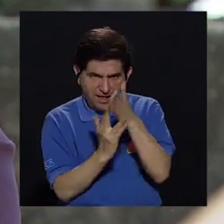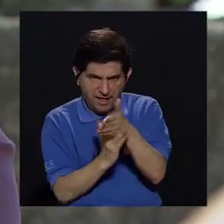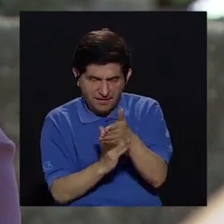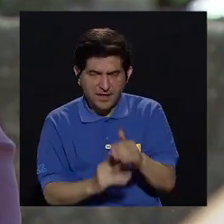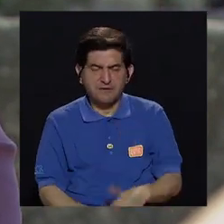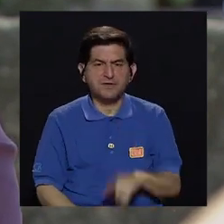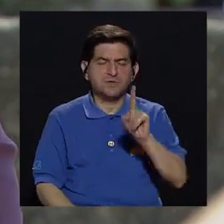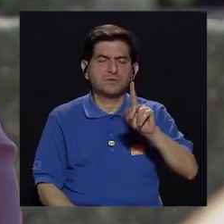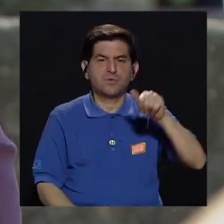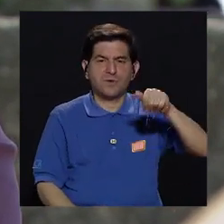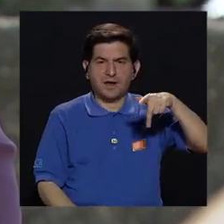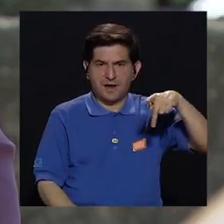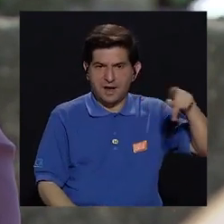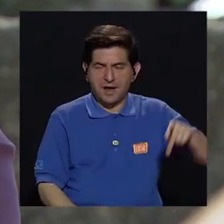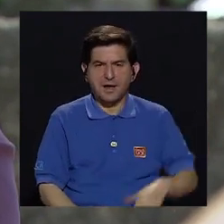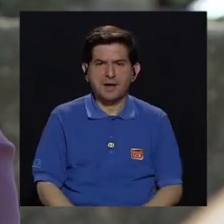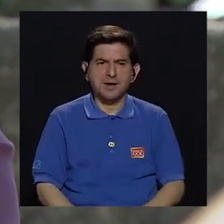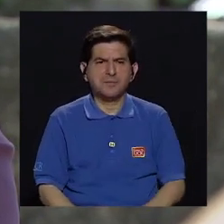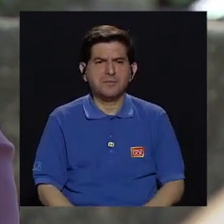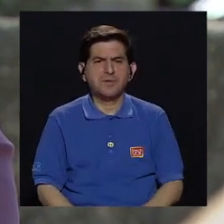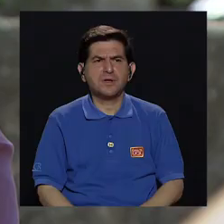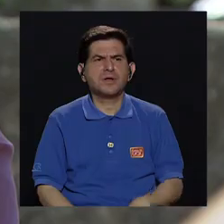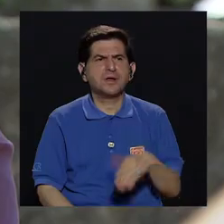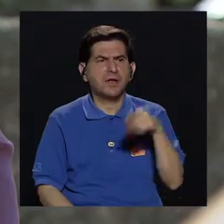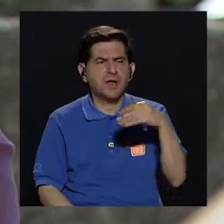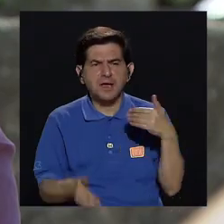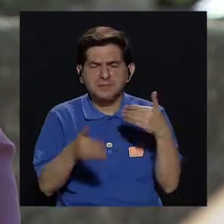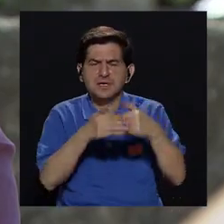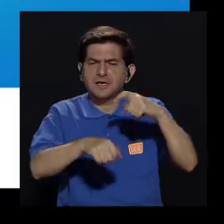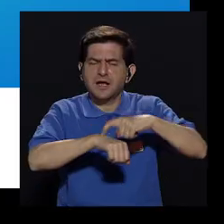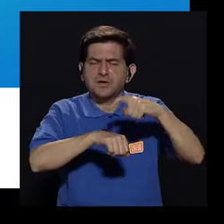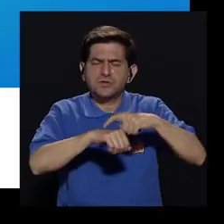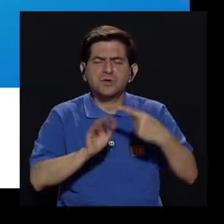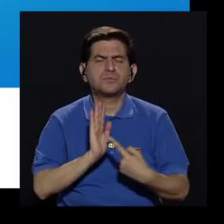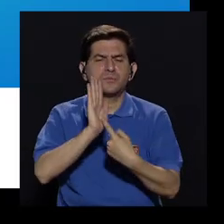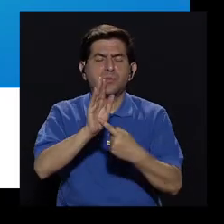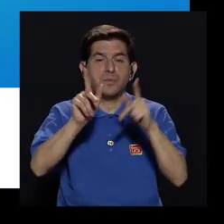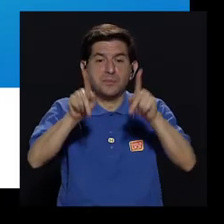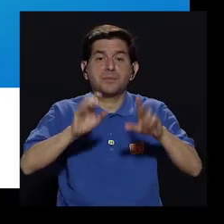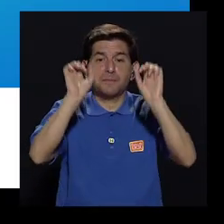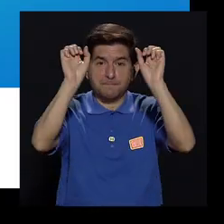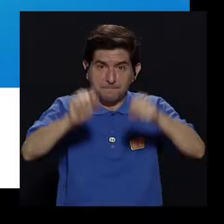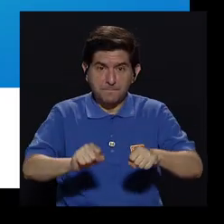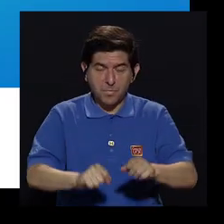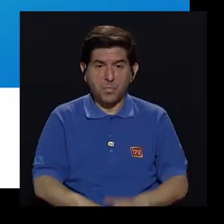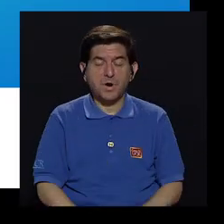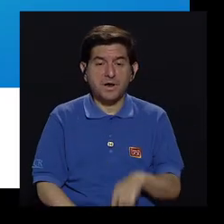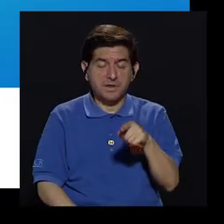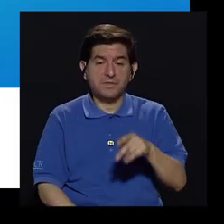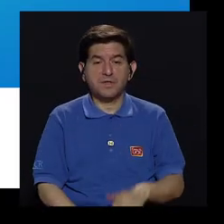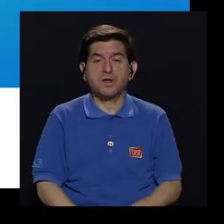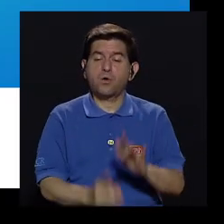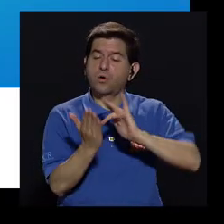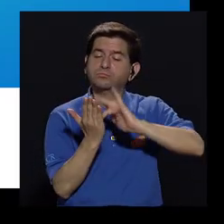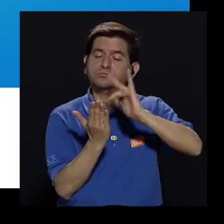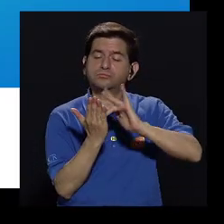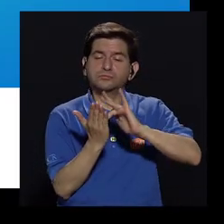de una aplicación que recientemente se lanzó, donde la ciudadanía puede, a través de su